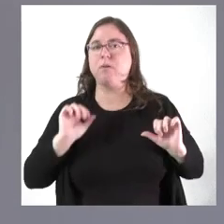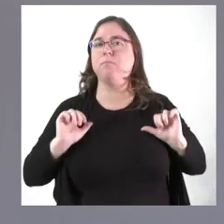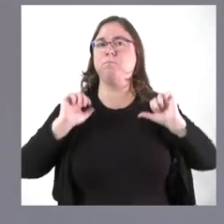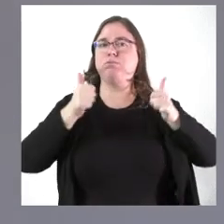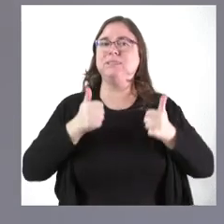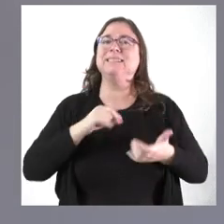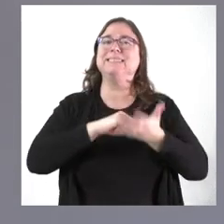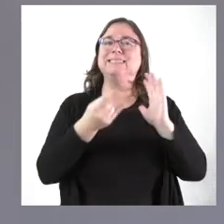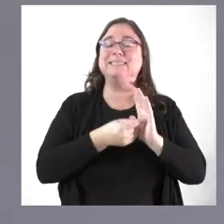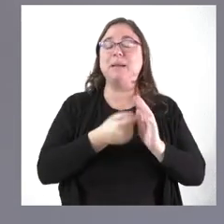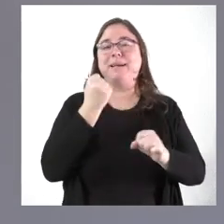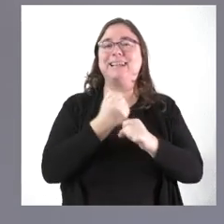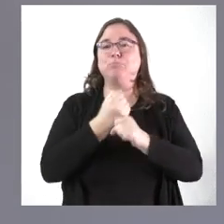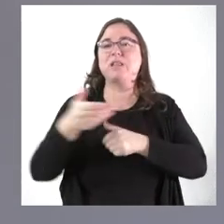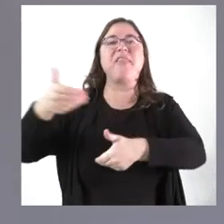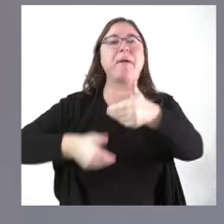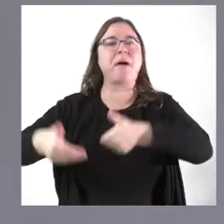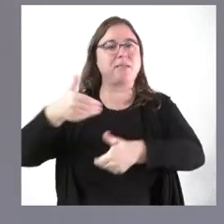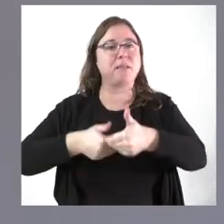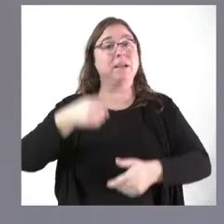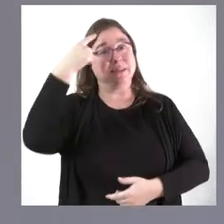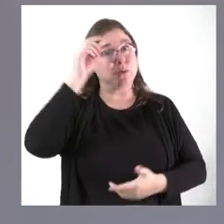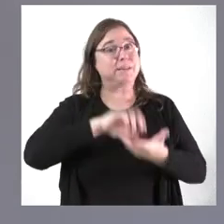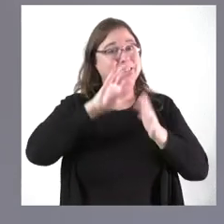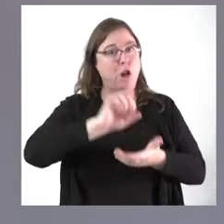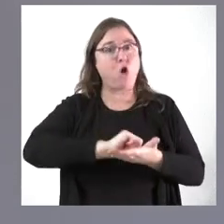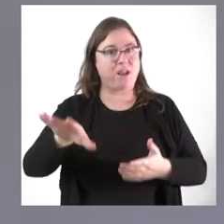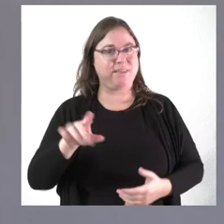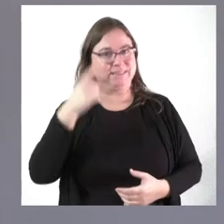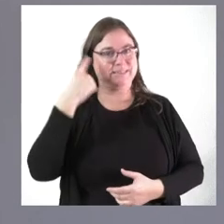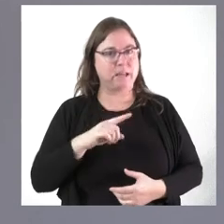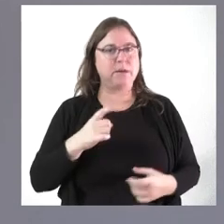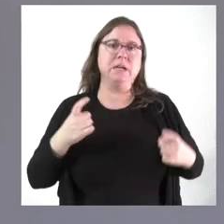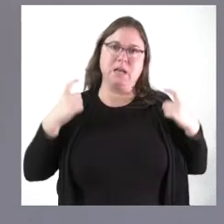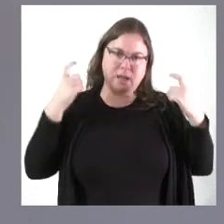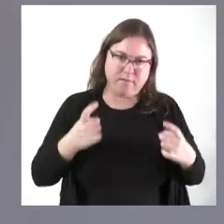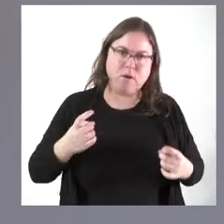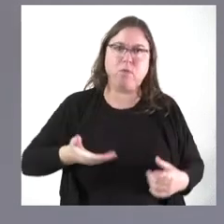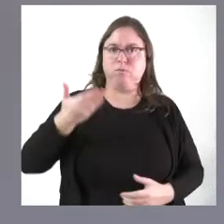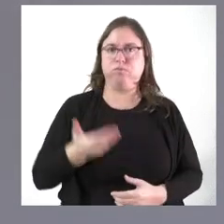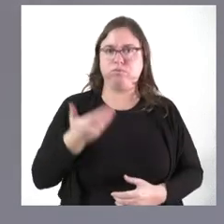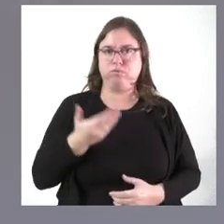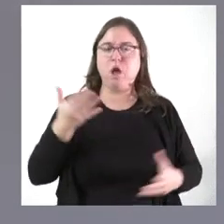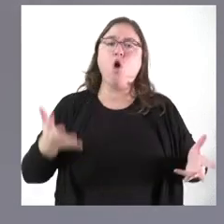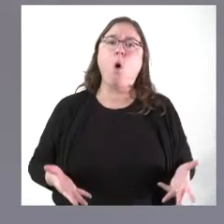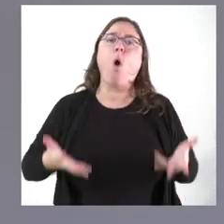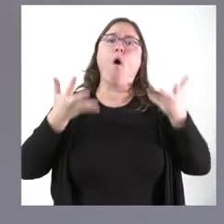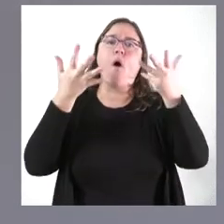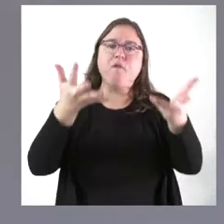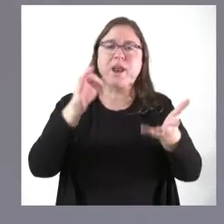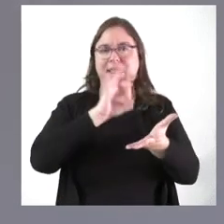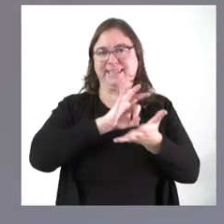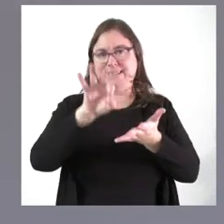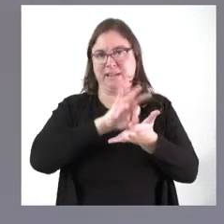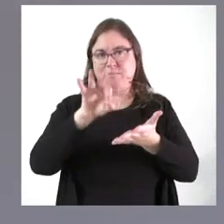este mecanismo de transporte a la demanda Usted sabe que en el caso de Castellano es gratuito y por tanto es un esfuerzo muy importante de ofrecer este servicio más